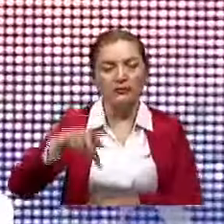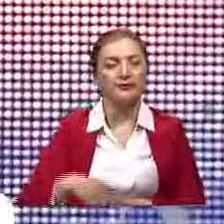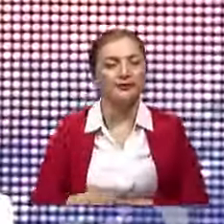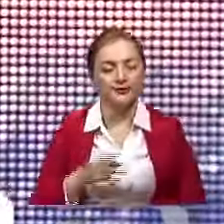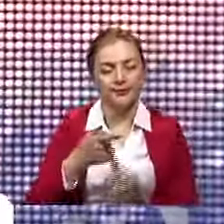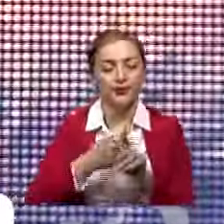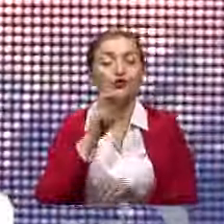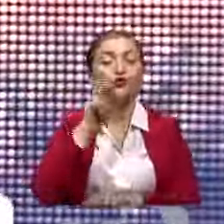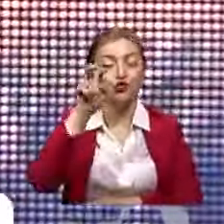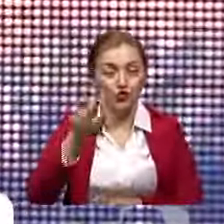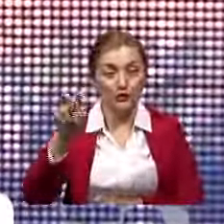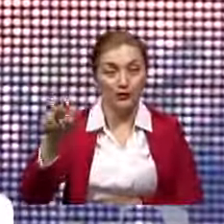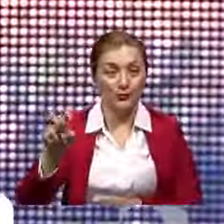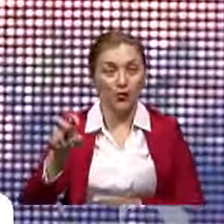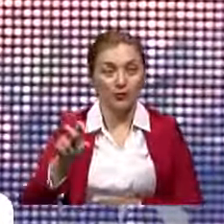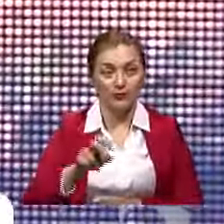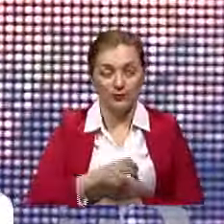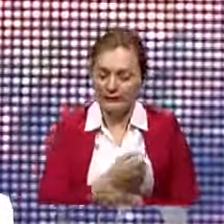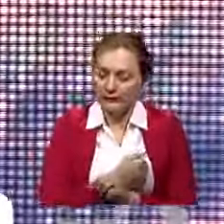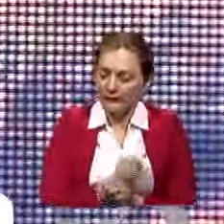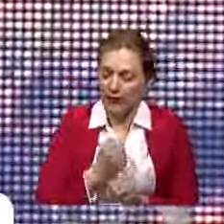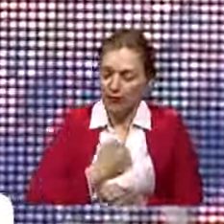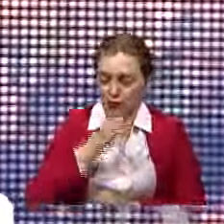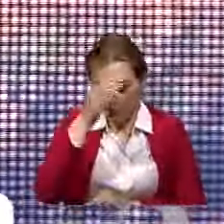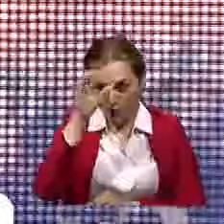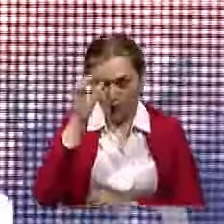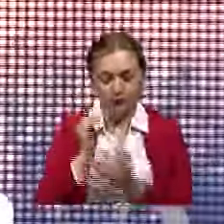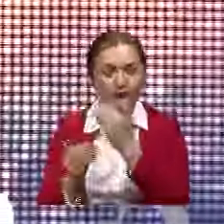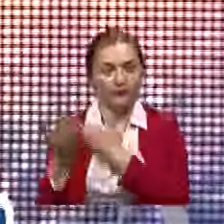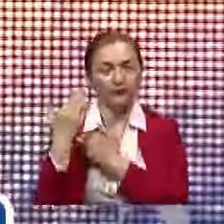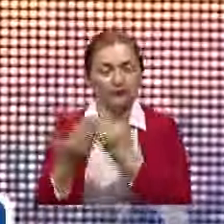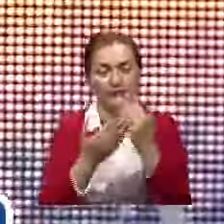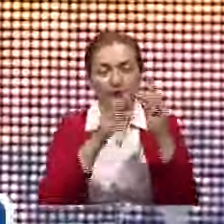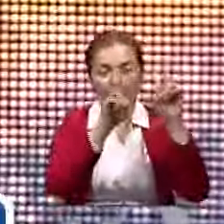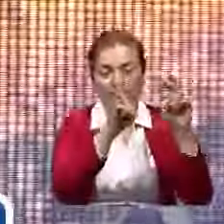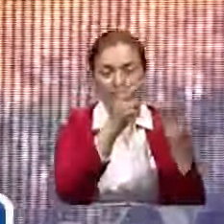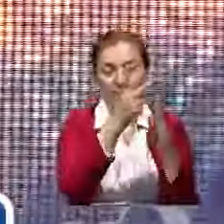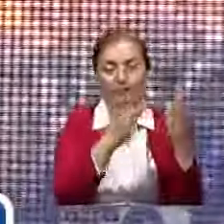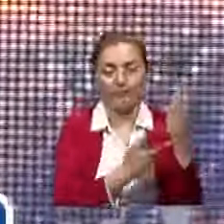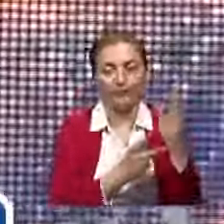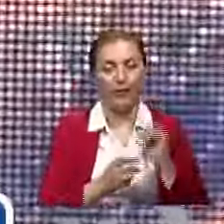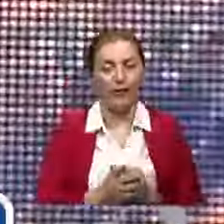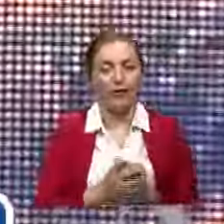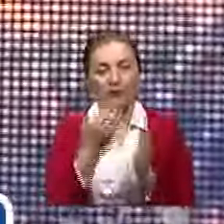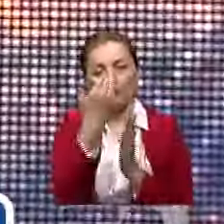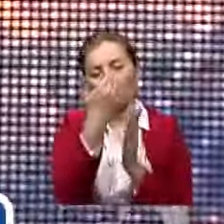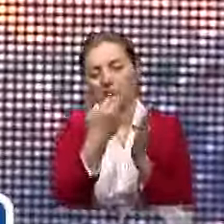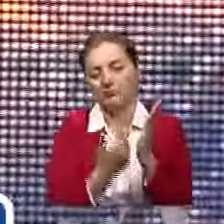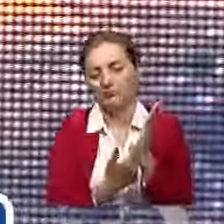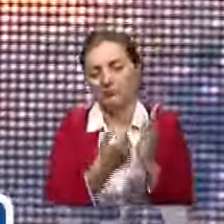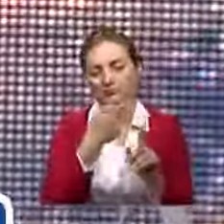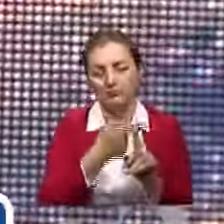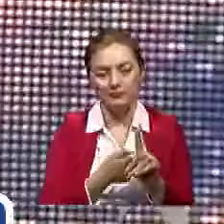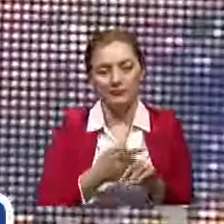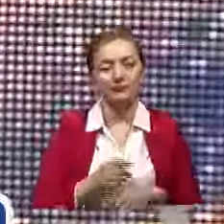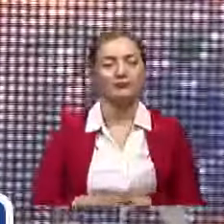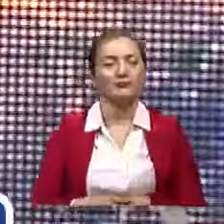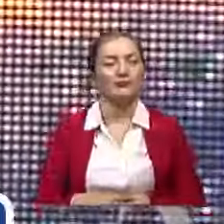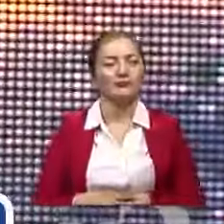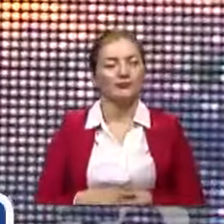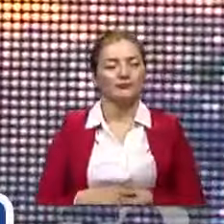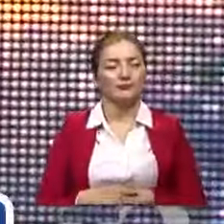mes del turismo y rescate de la cultura ancestral. ¿Y qué eventos van a haber? Bueno, tenemos muchísimos eventos. Todo el mes tenemos eventos.